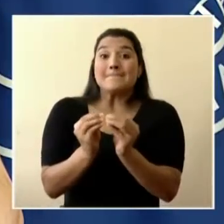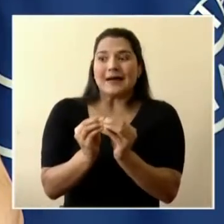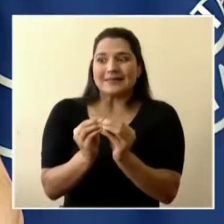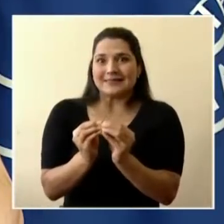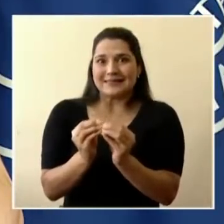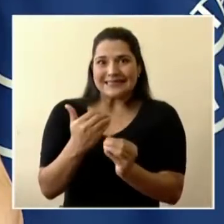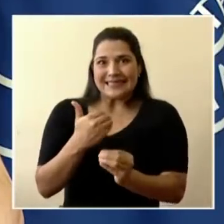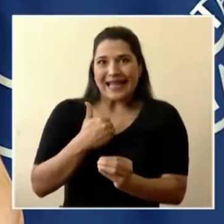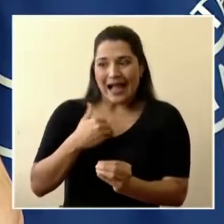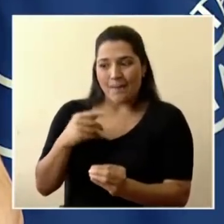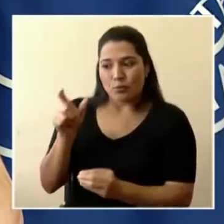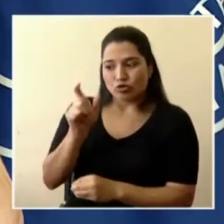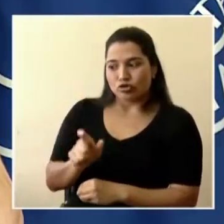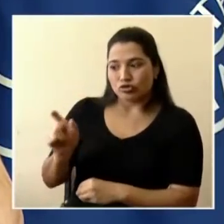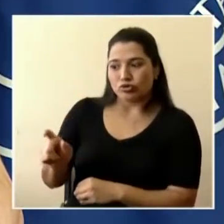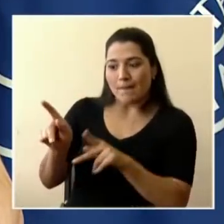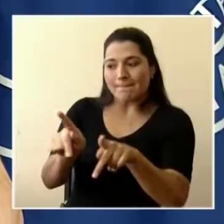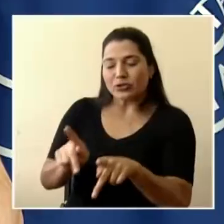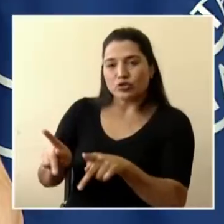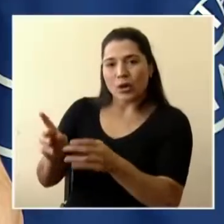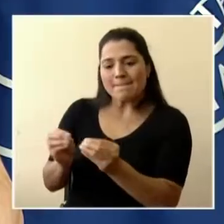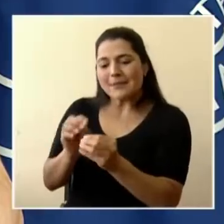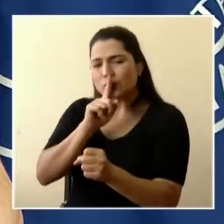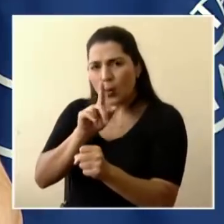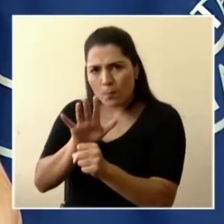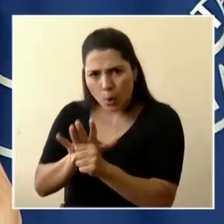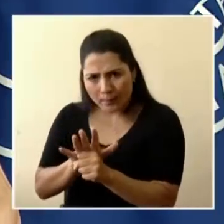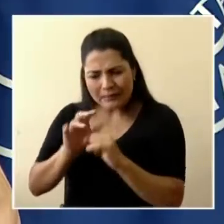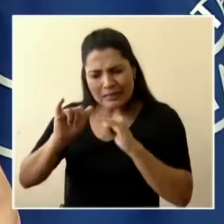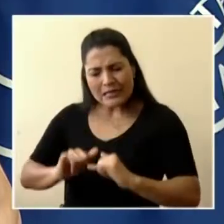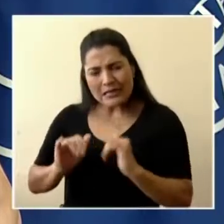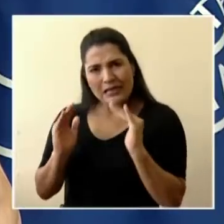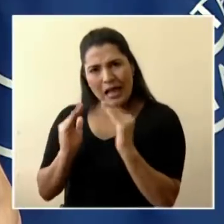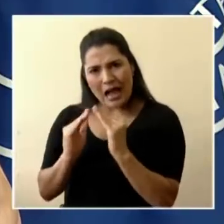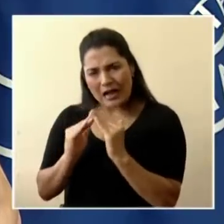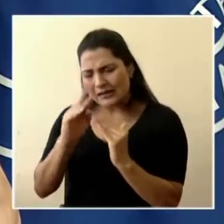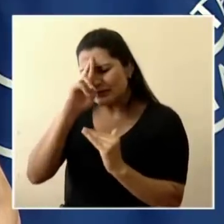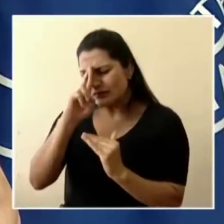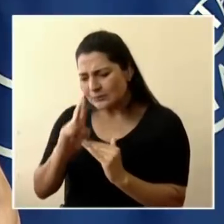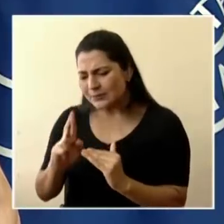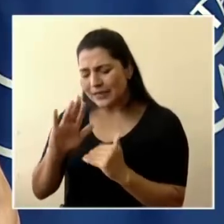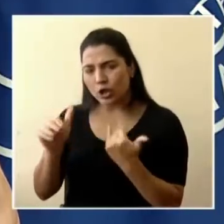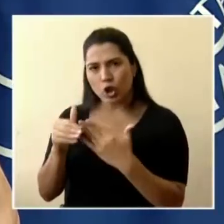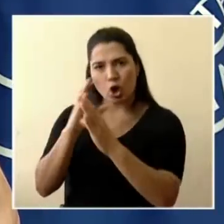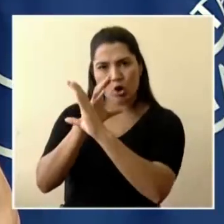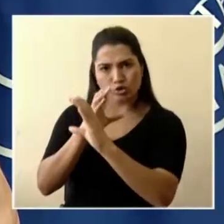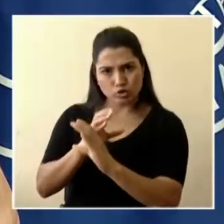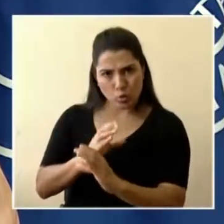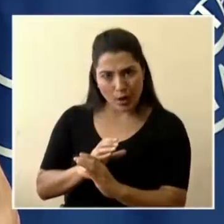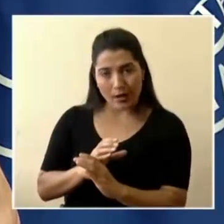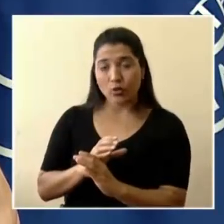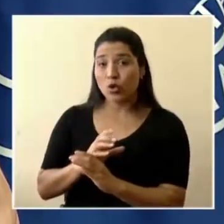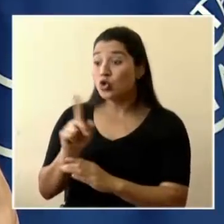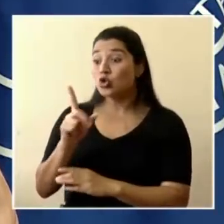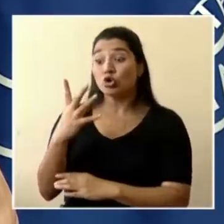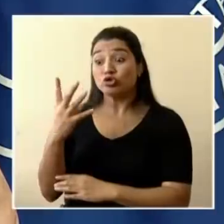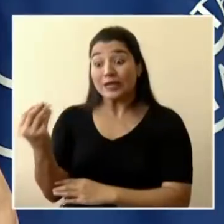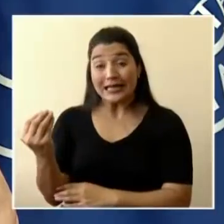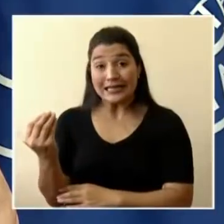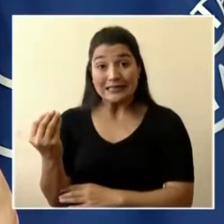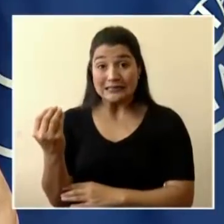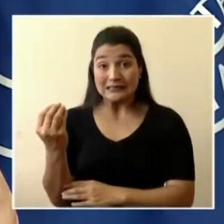social comprometida entre todos, en el sentido de guardar la consigna de quedarse en casa, si no es sumamente necesario ir a